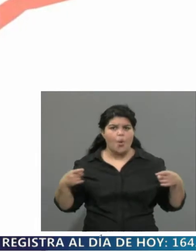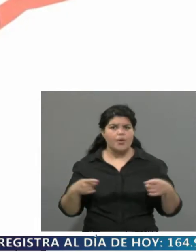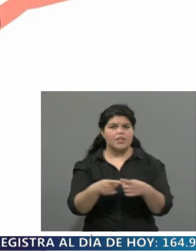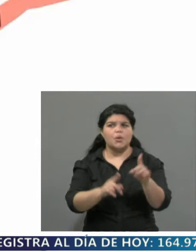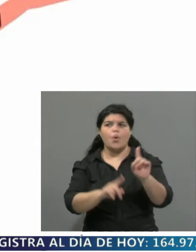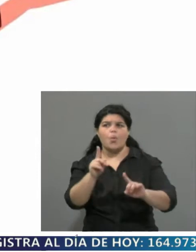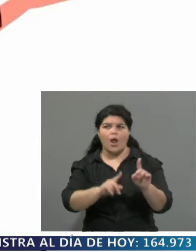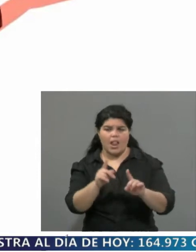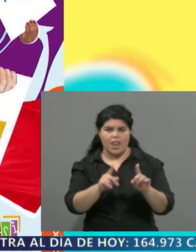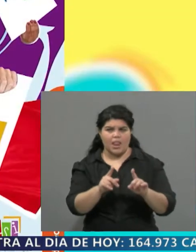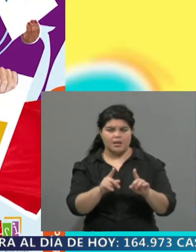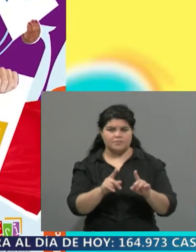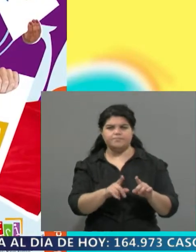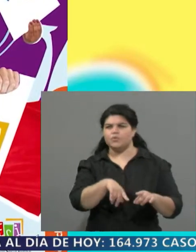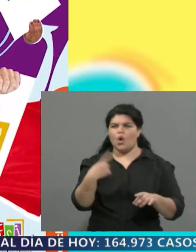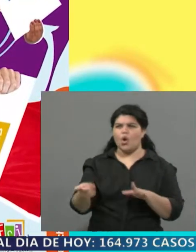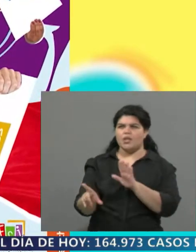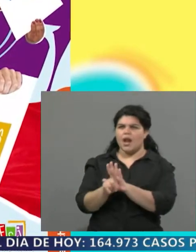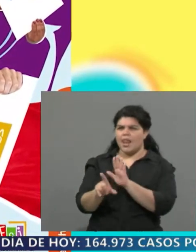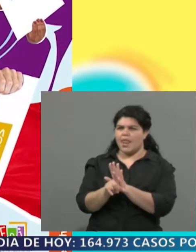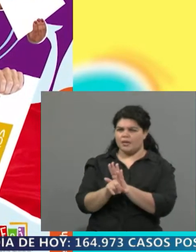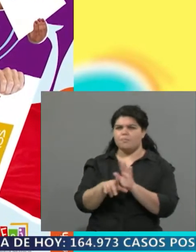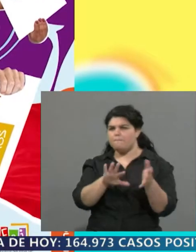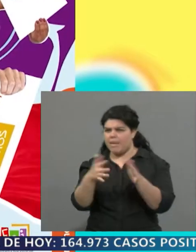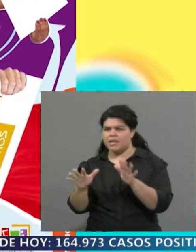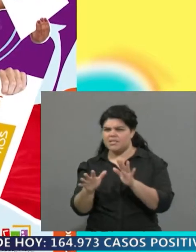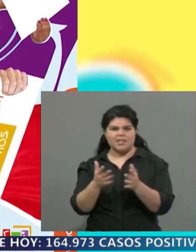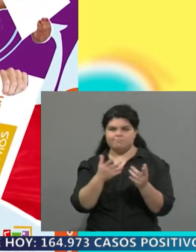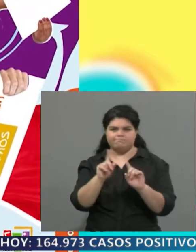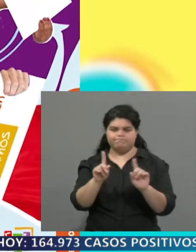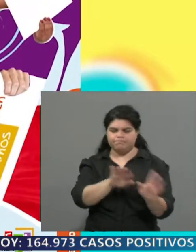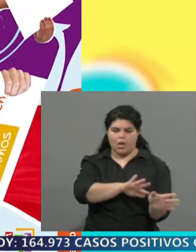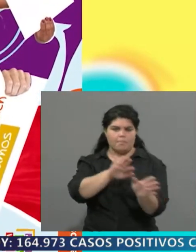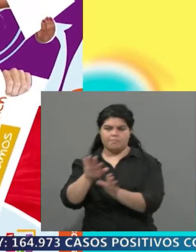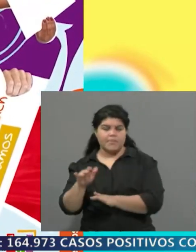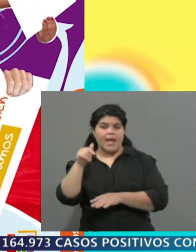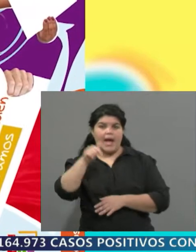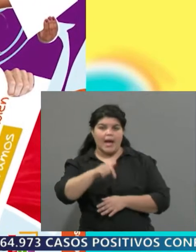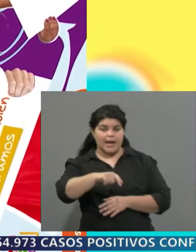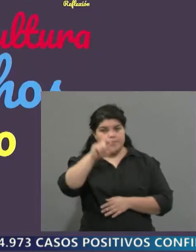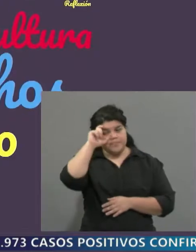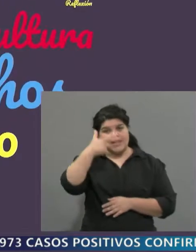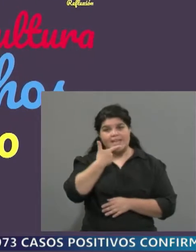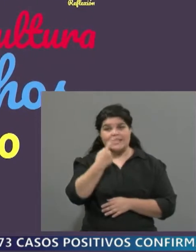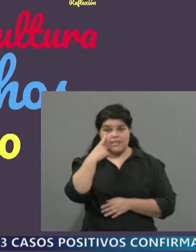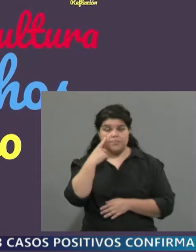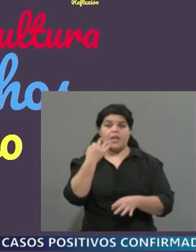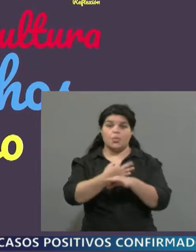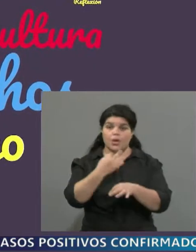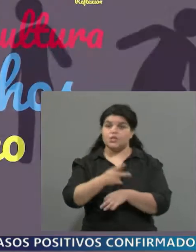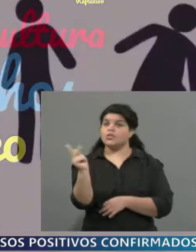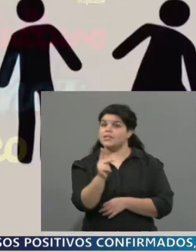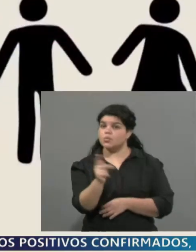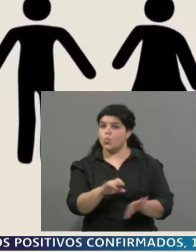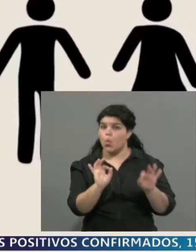sexual integral es también de cerquita, pero estamos hablando de la ESI en este caso. Es incorporar la ESI dentro de